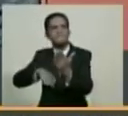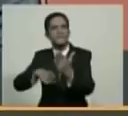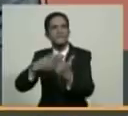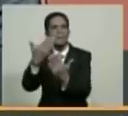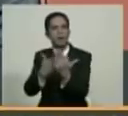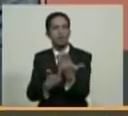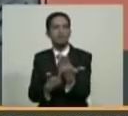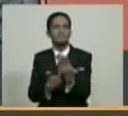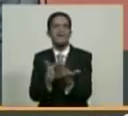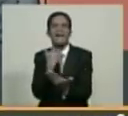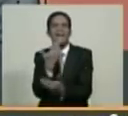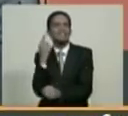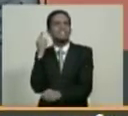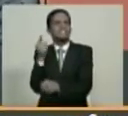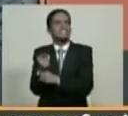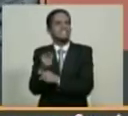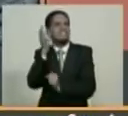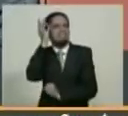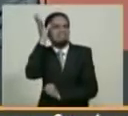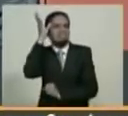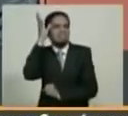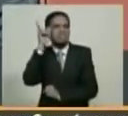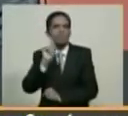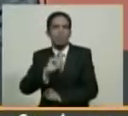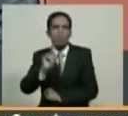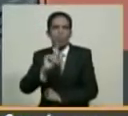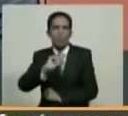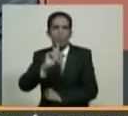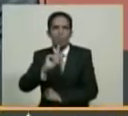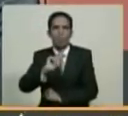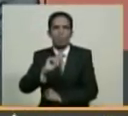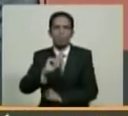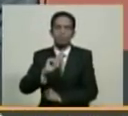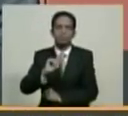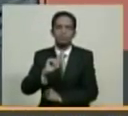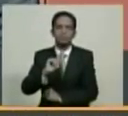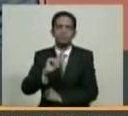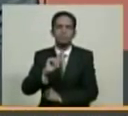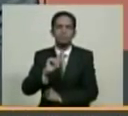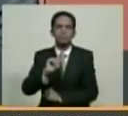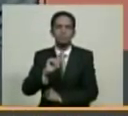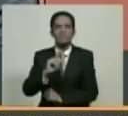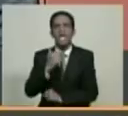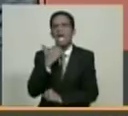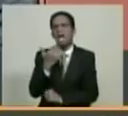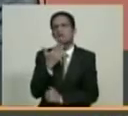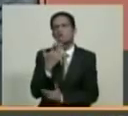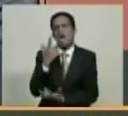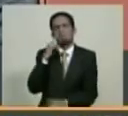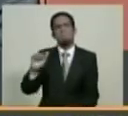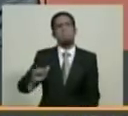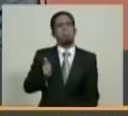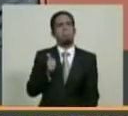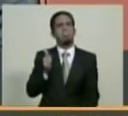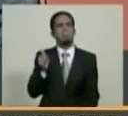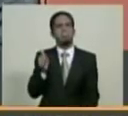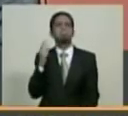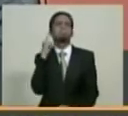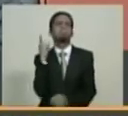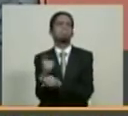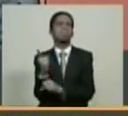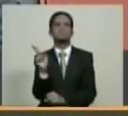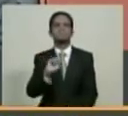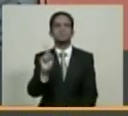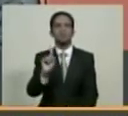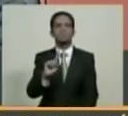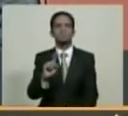son precios impuestos, no son precios de manera aleatoria colocados por el gobierno bolivariano, no.